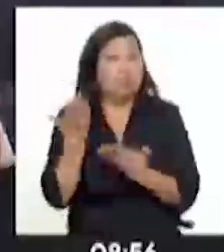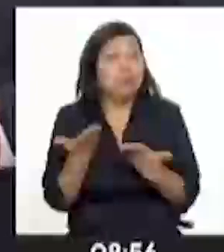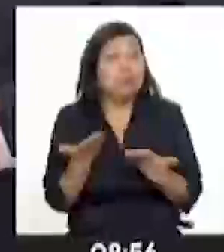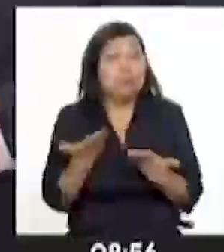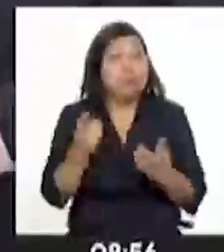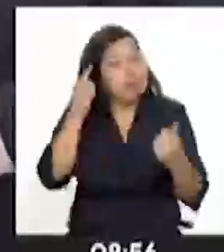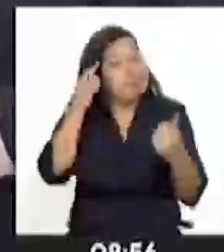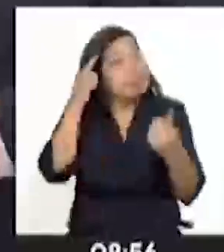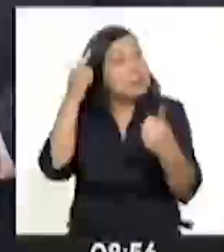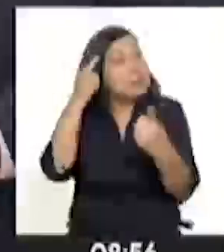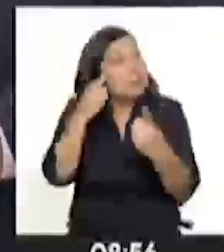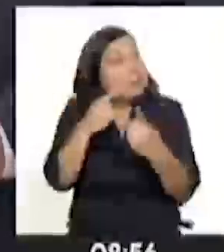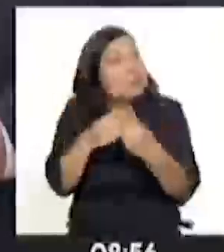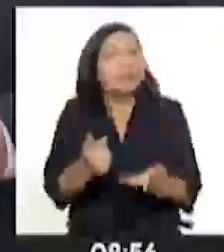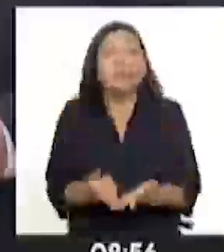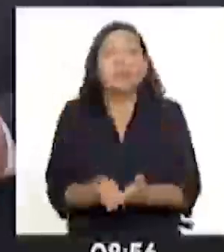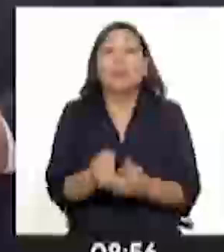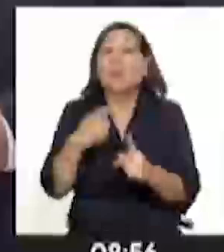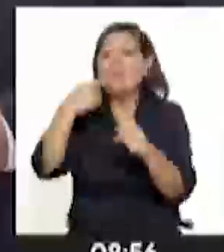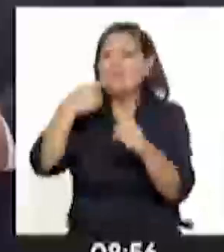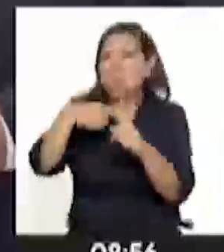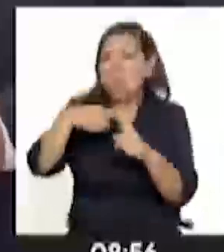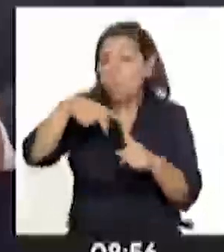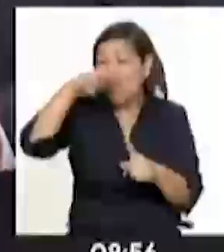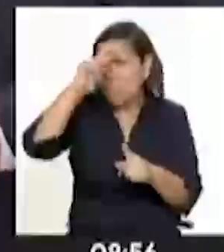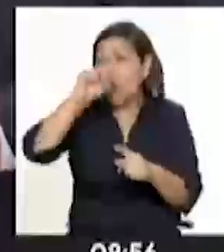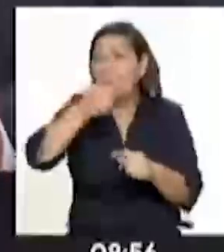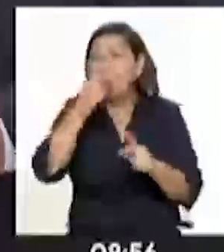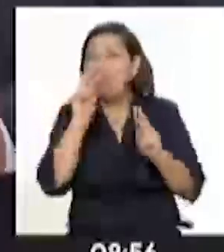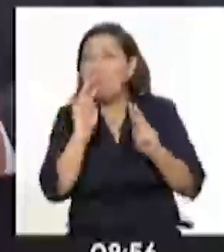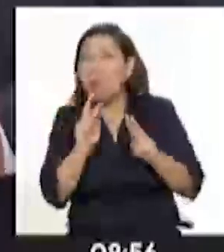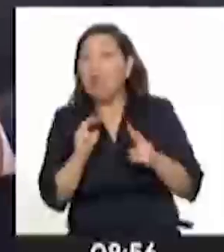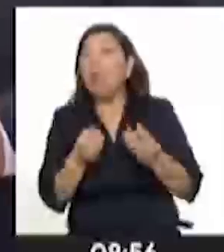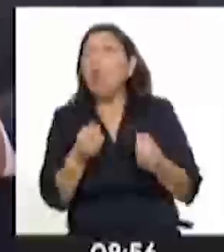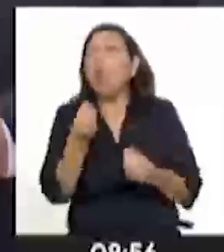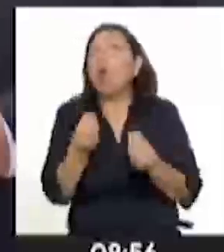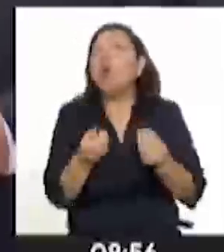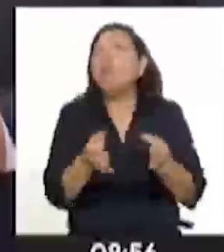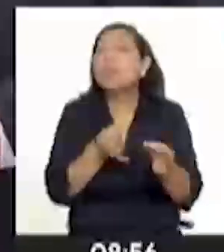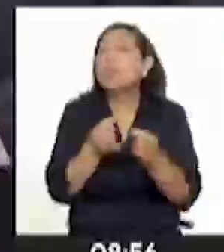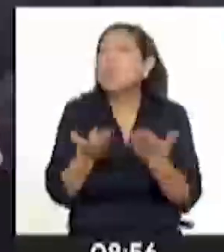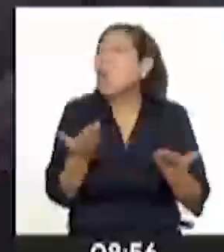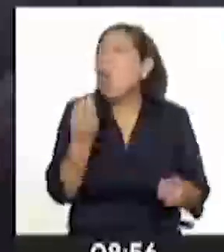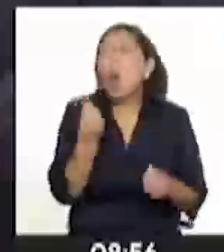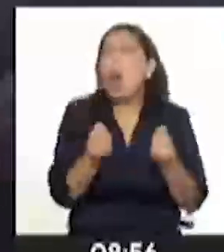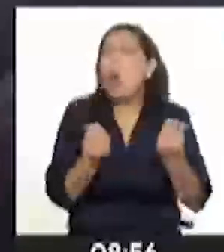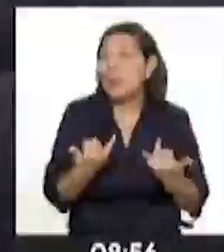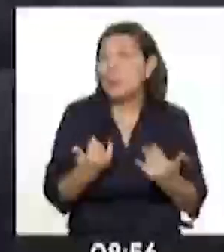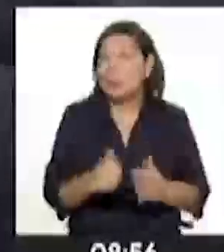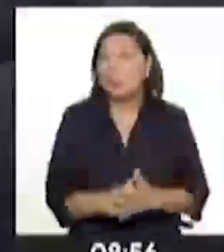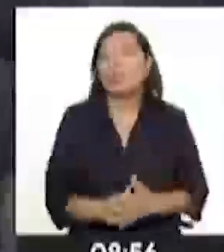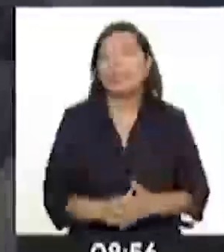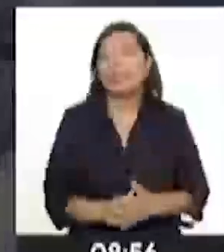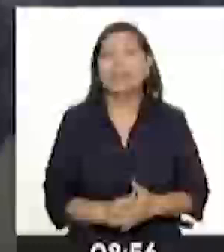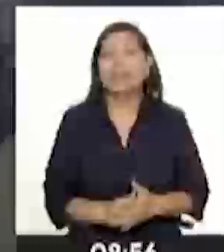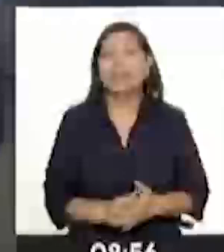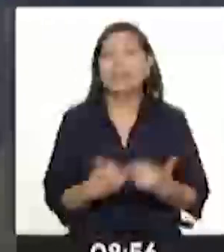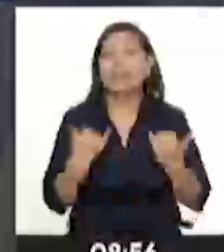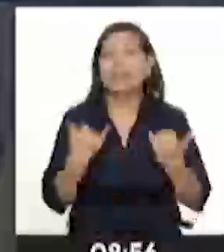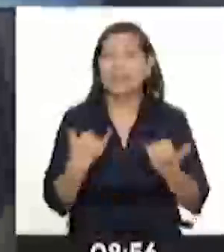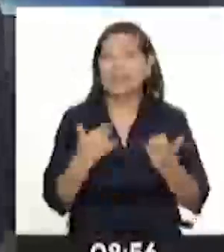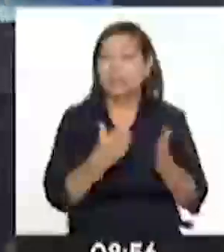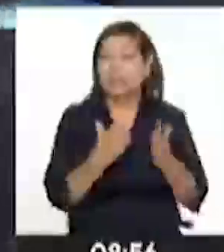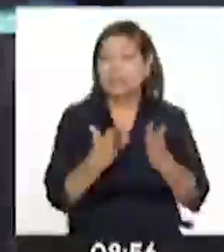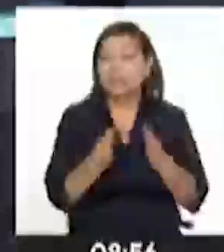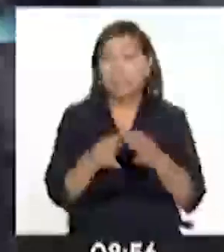de este objetivo, ¿no?, de una imagen positiva del Perú en el extranjero. Cuéntanos, por favor, denos detalles de este foro que va a comenzar al mediodía. Es un